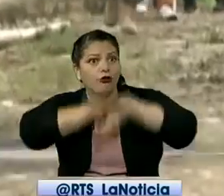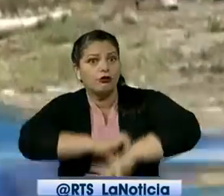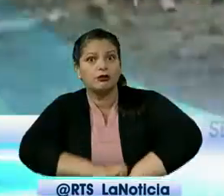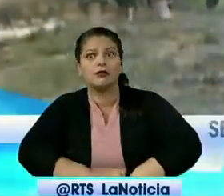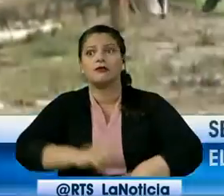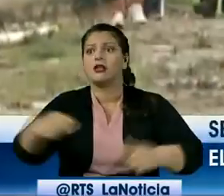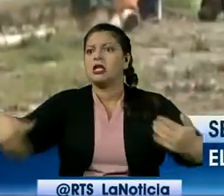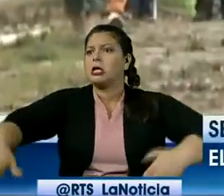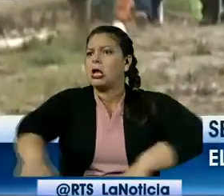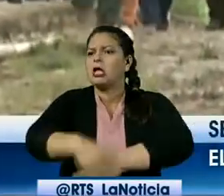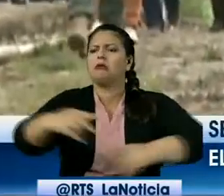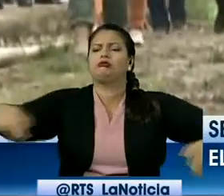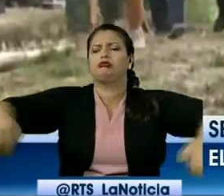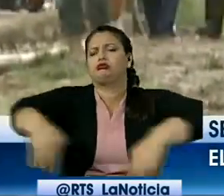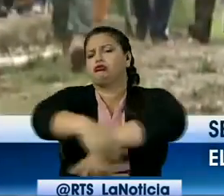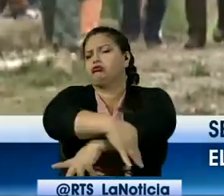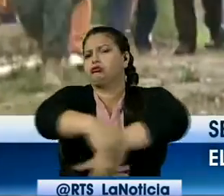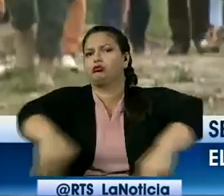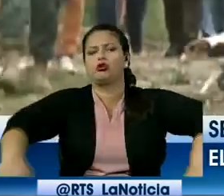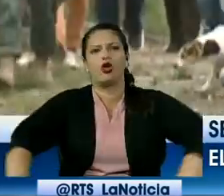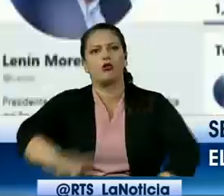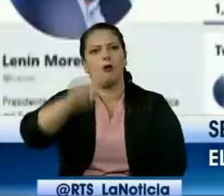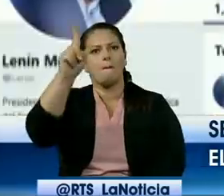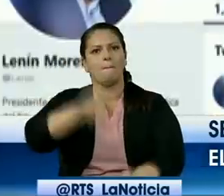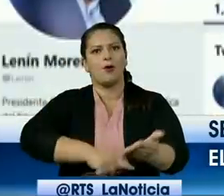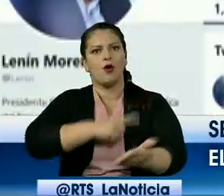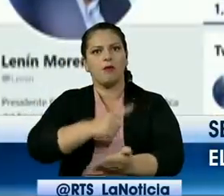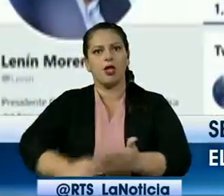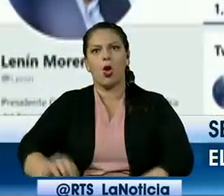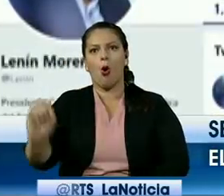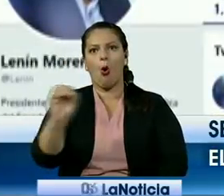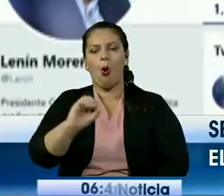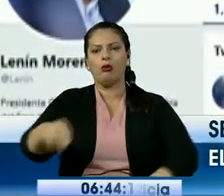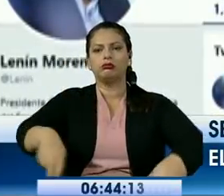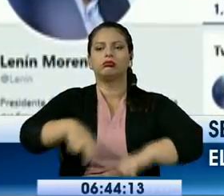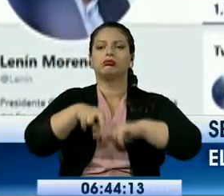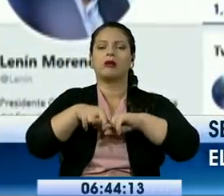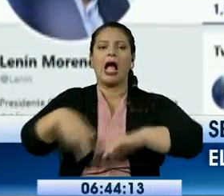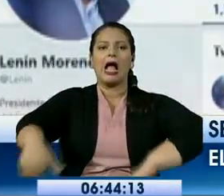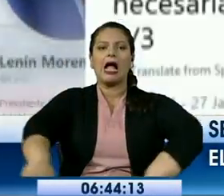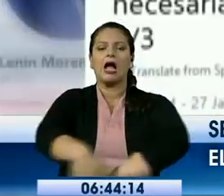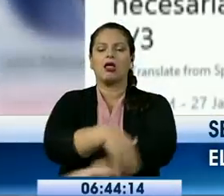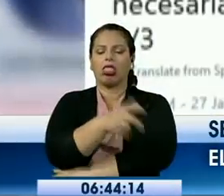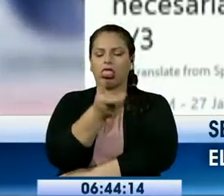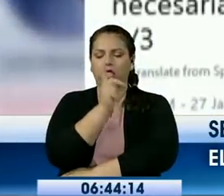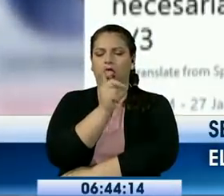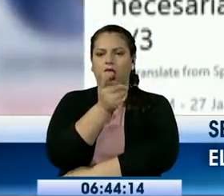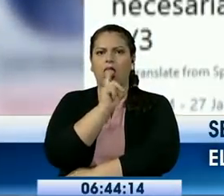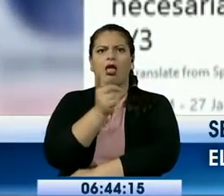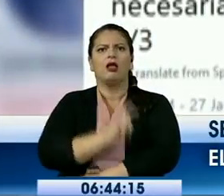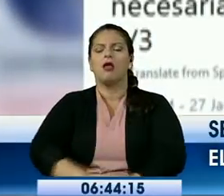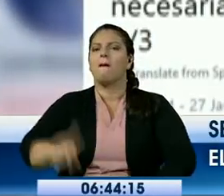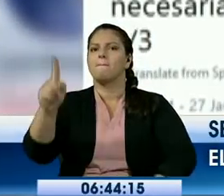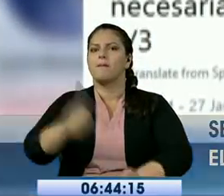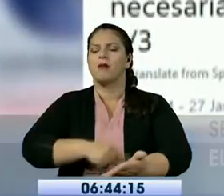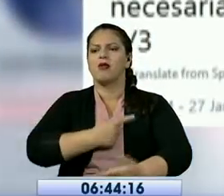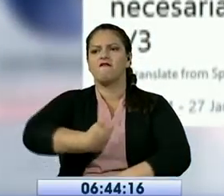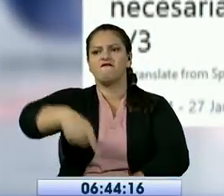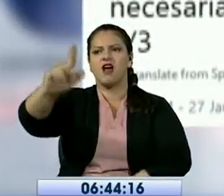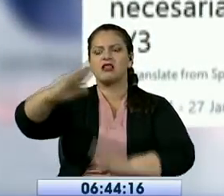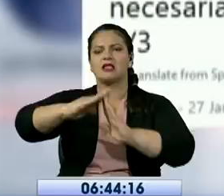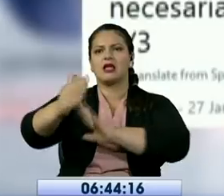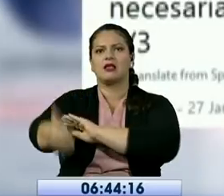un hecho que puso a todos en alerta. El primer mandatario, en su red social Twitter, expresó: es un acto terrorista ligado a bandas